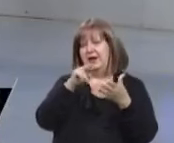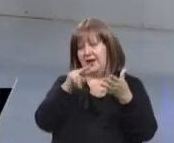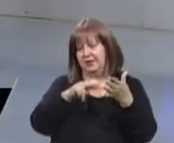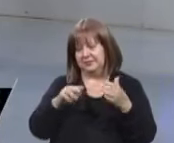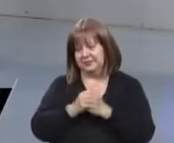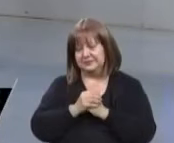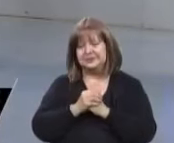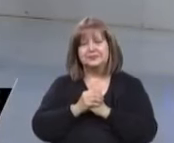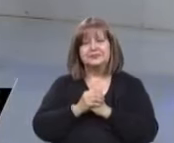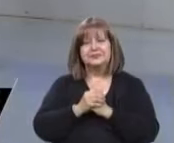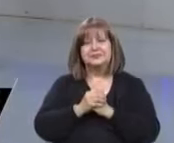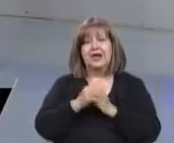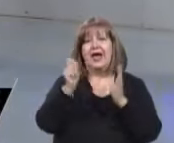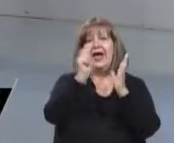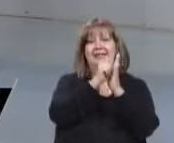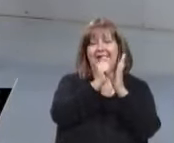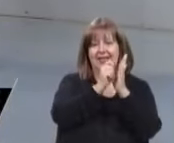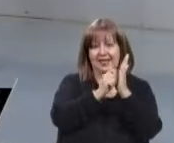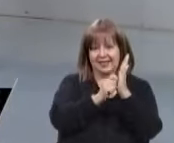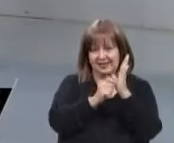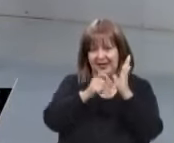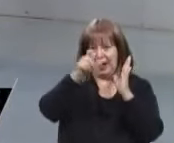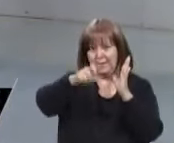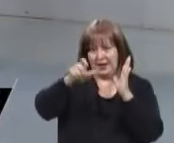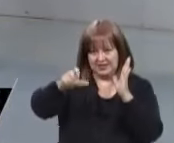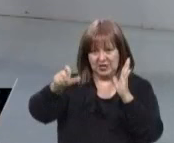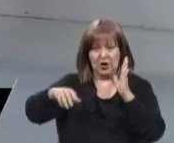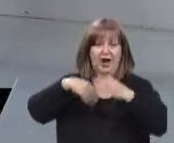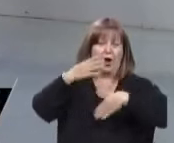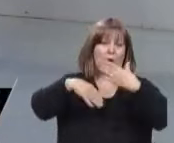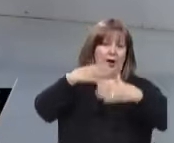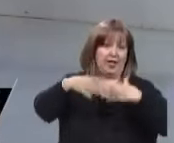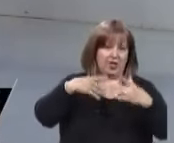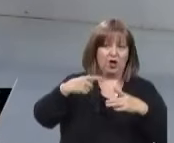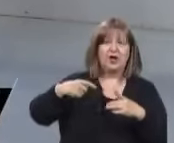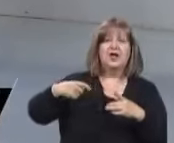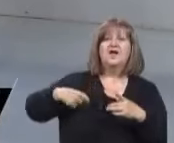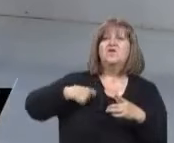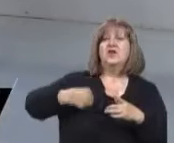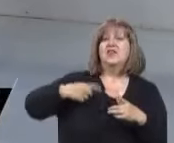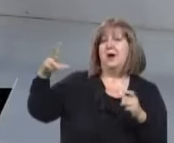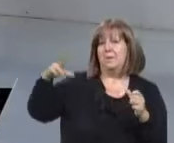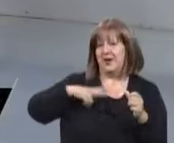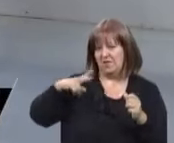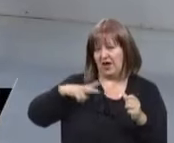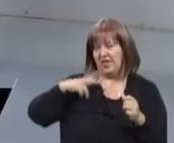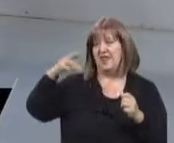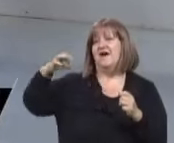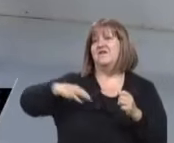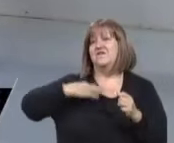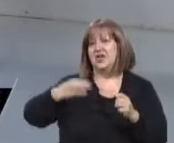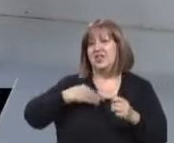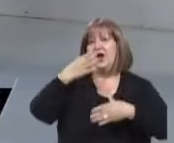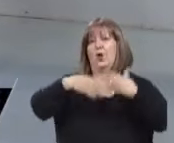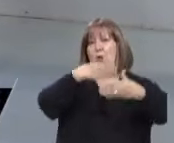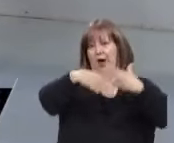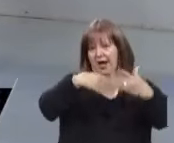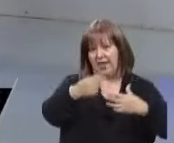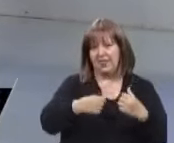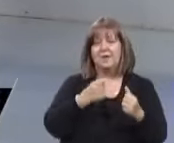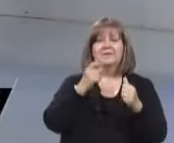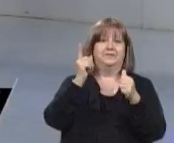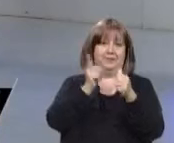ustedes tengan en cuenta, estadística de los futbolistas, no solamente en su vida privada, sino también en sus últimos partidos jugados y sobre todo